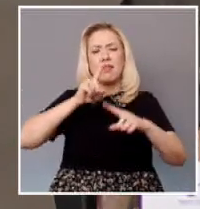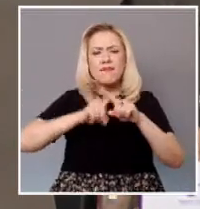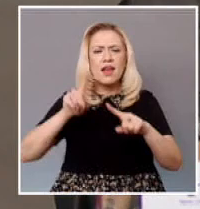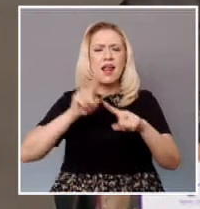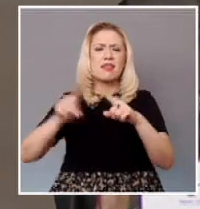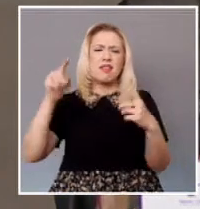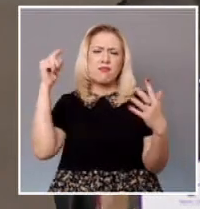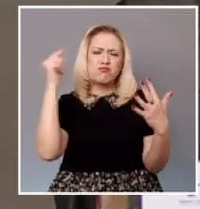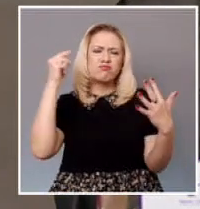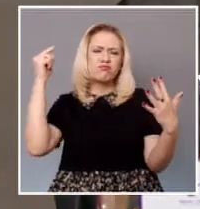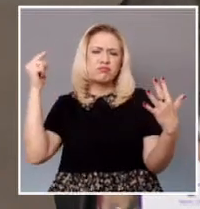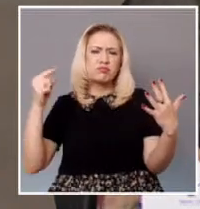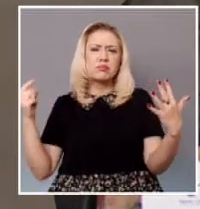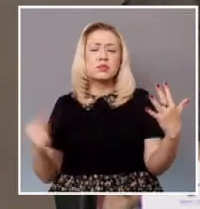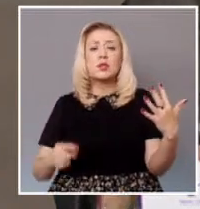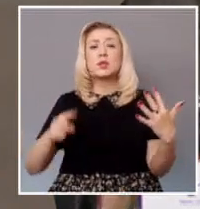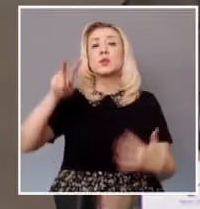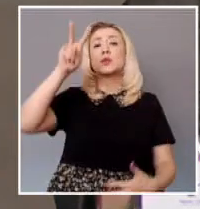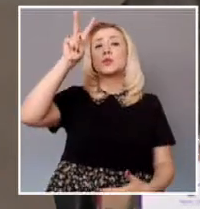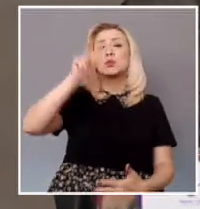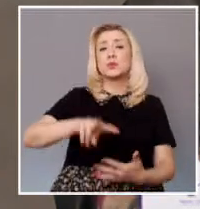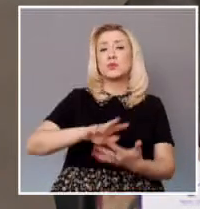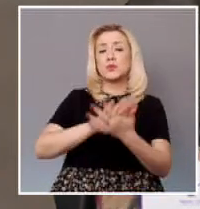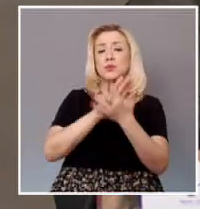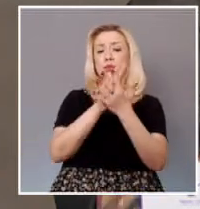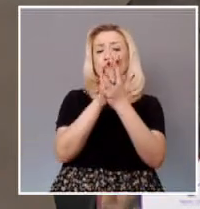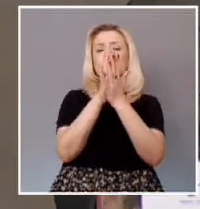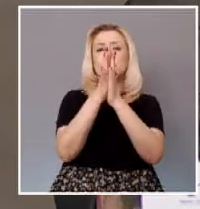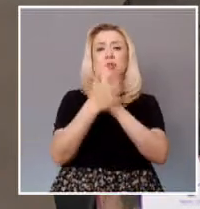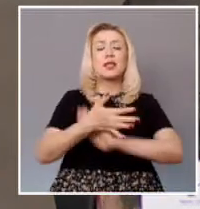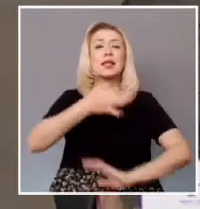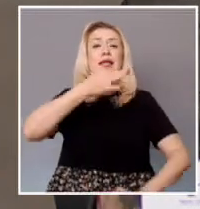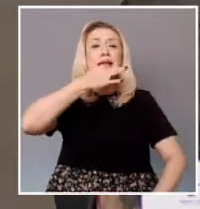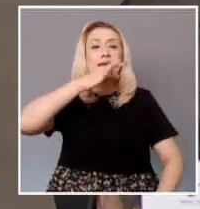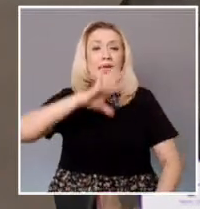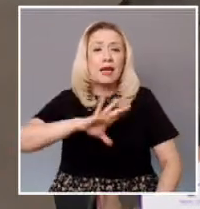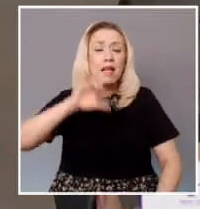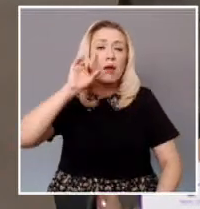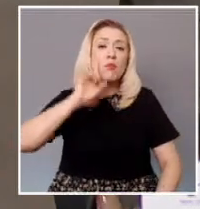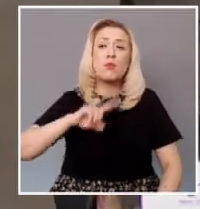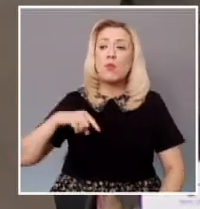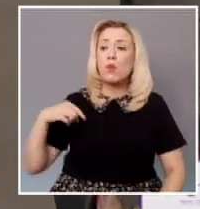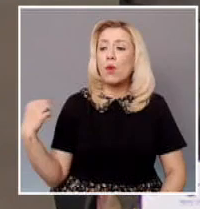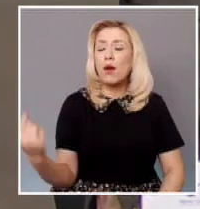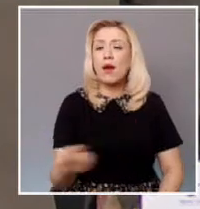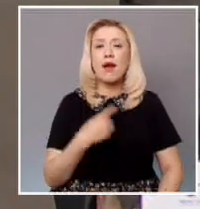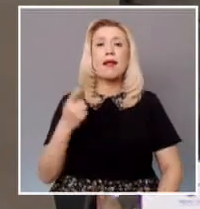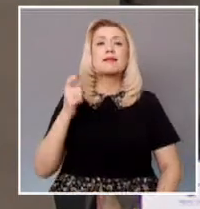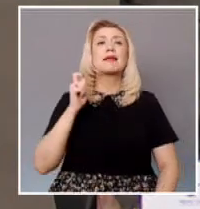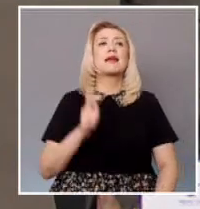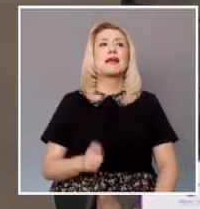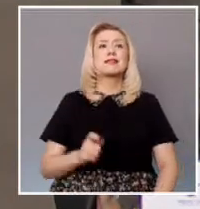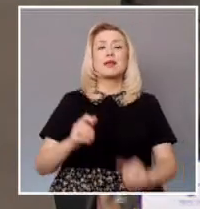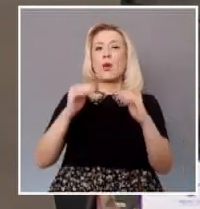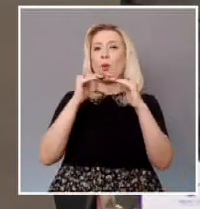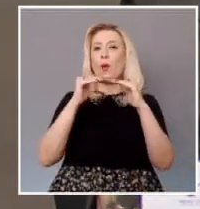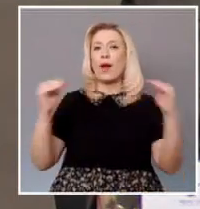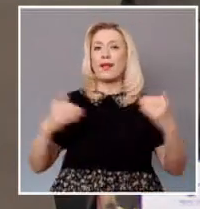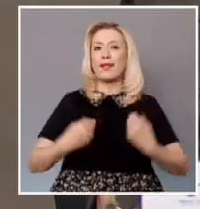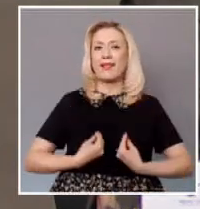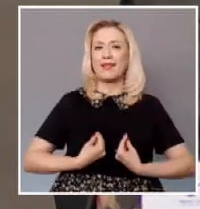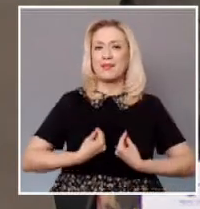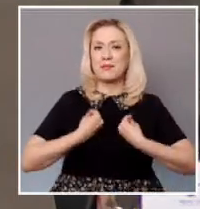una realidad en la que las niñas y las mujeres vivamos en igualdad, sin